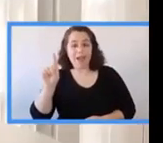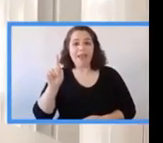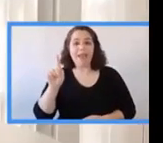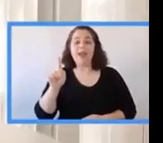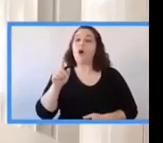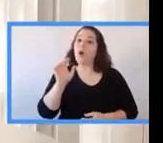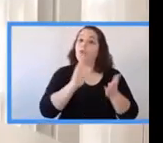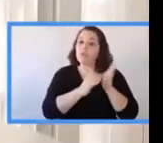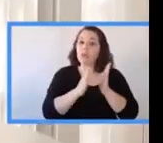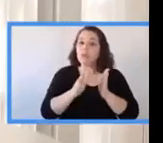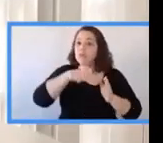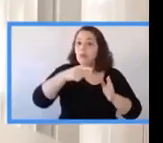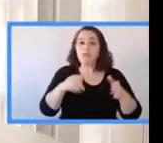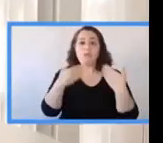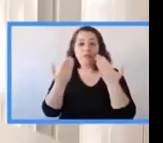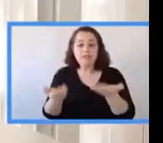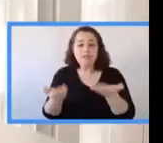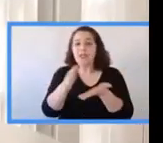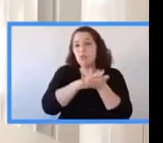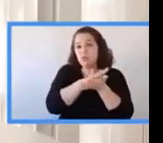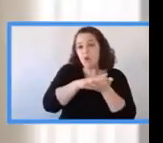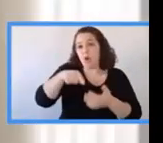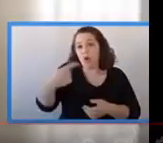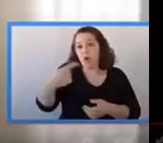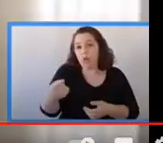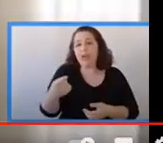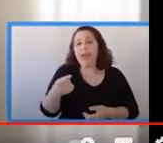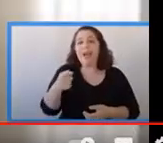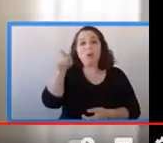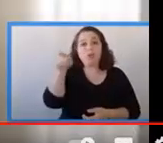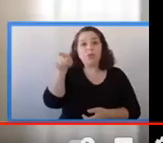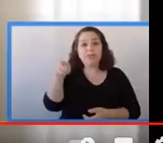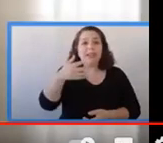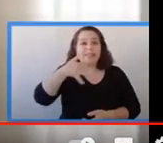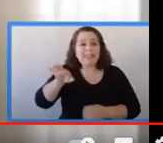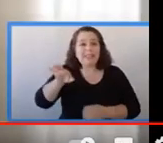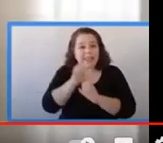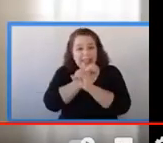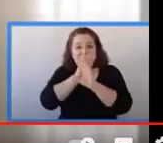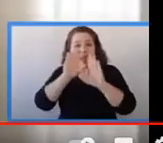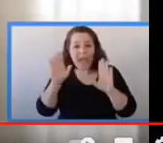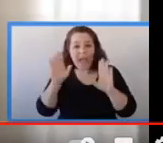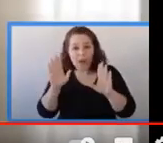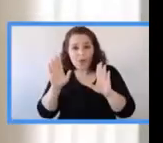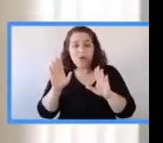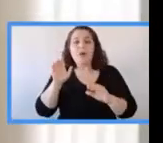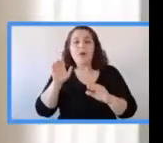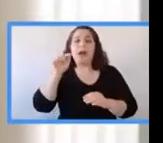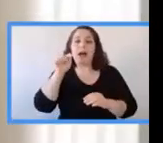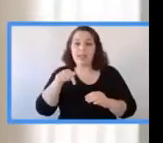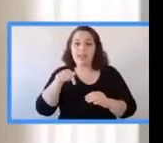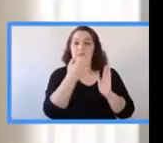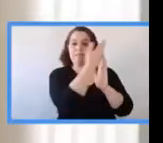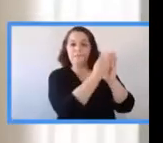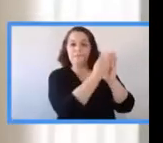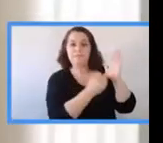también otros tratamientos, otras opciones. Una vez que está todo claro, poder